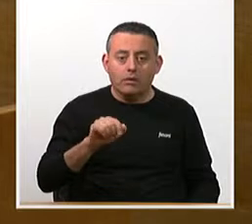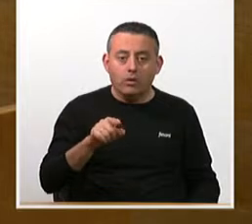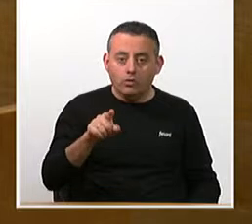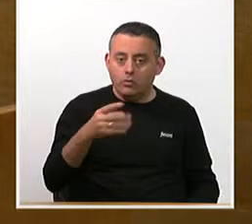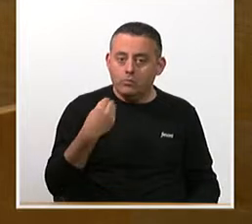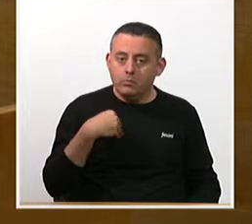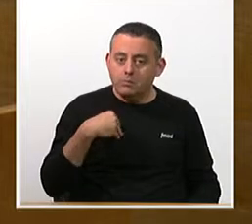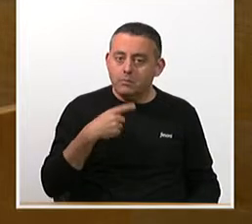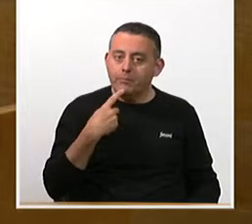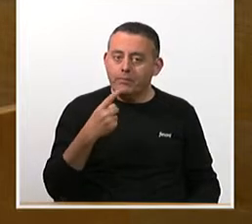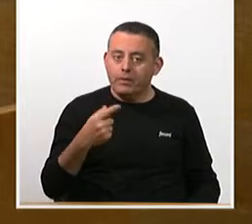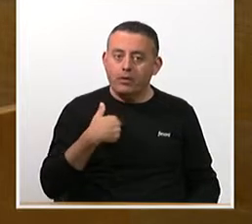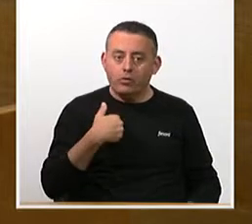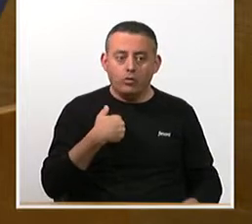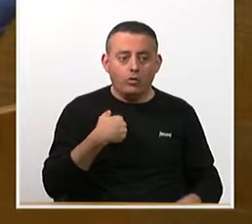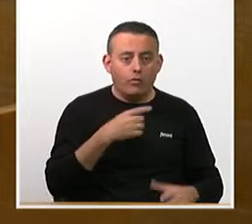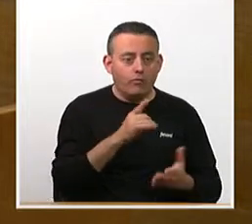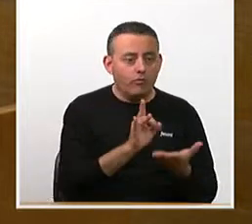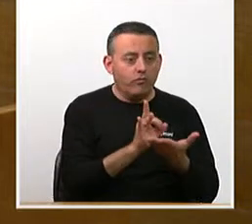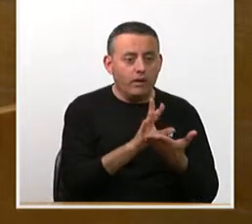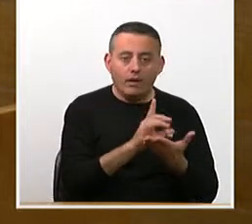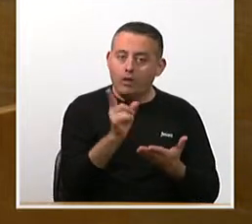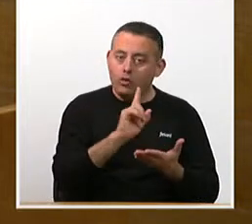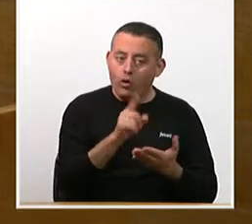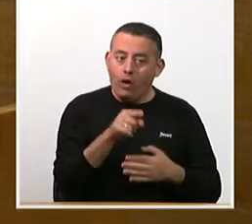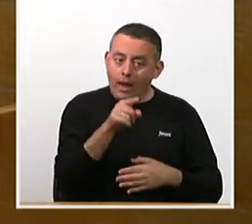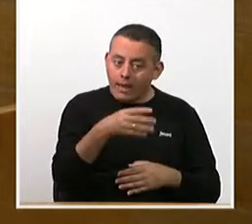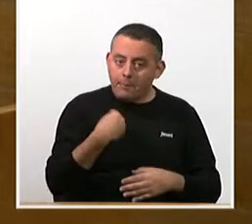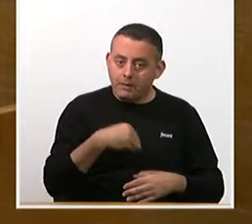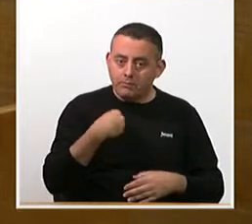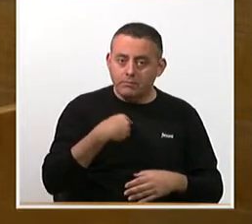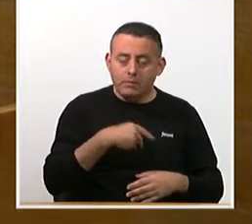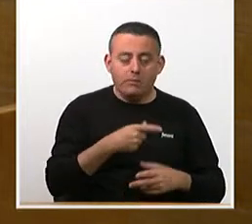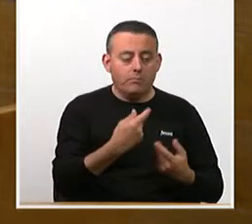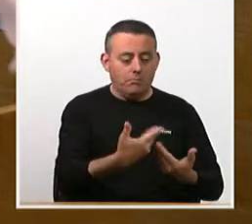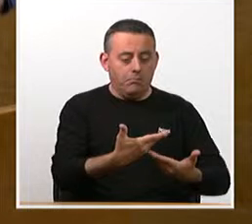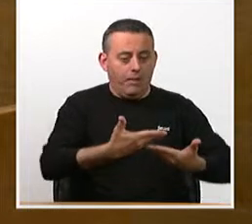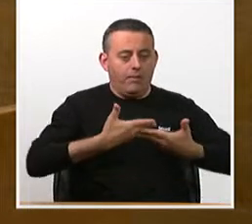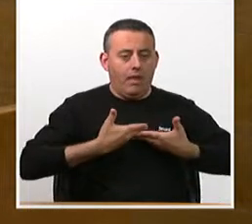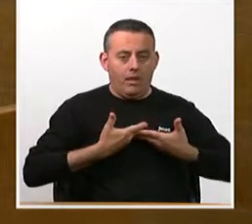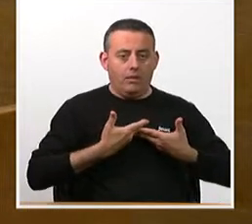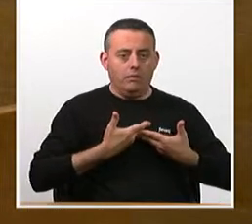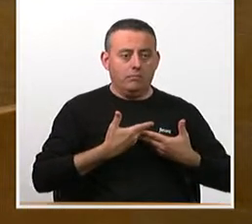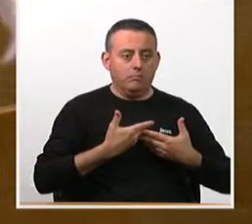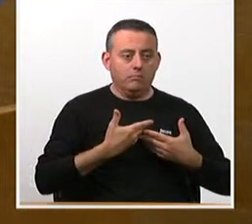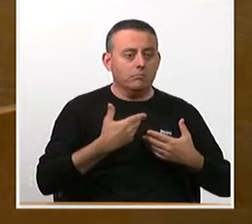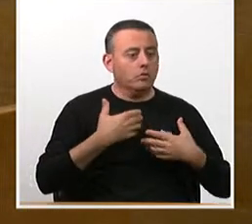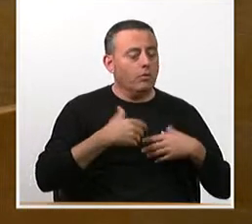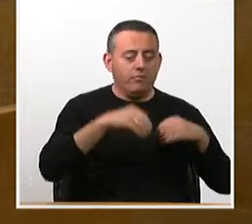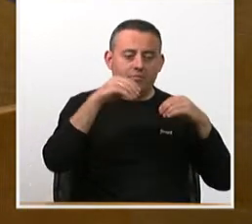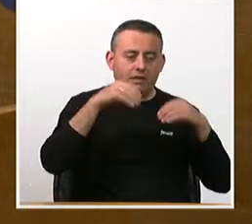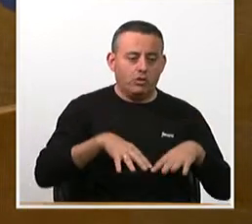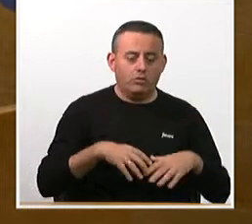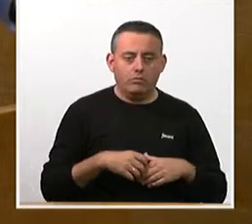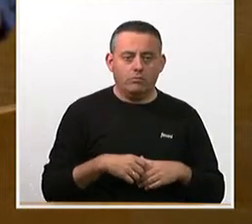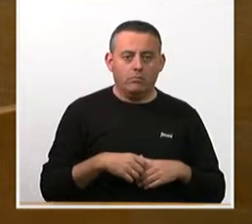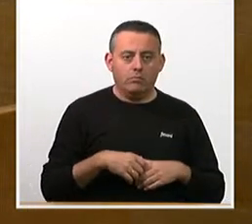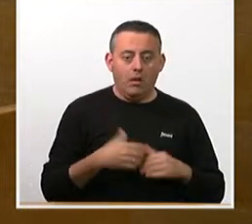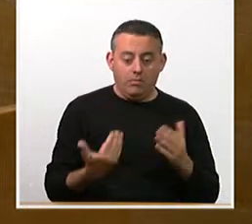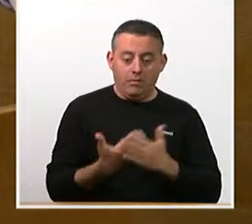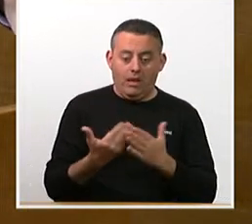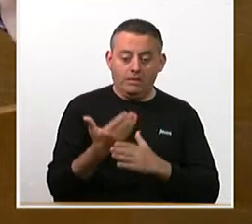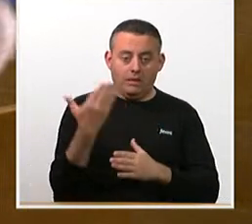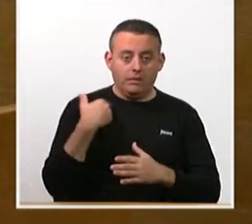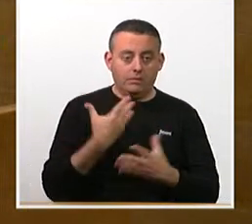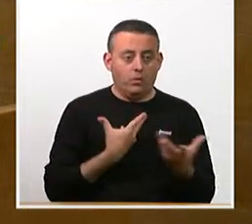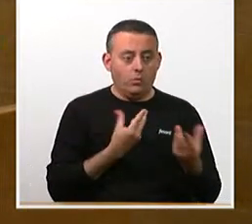ha presentado su dimisión le tengo que decir que unos días antes estuvimos reunidos despachando habíamos aprobado me había presentado